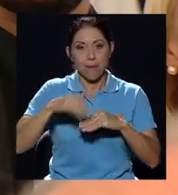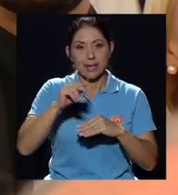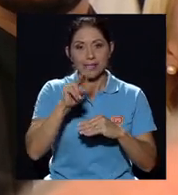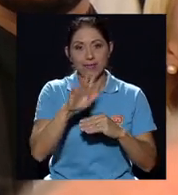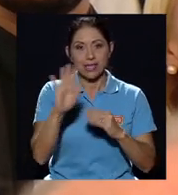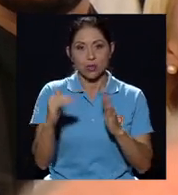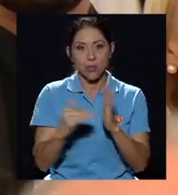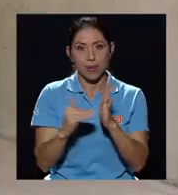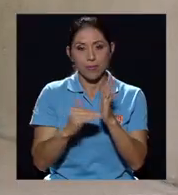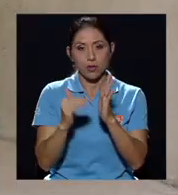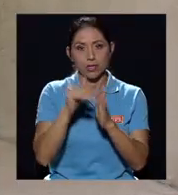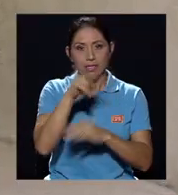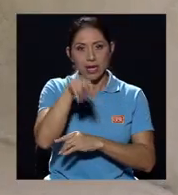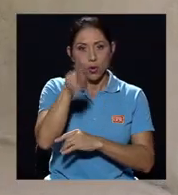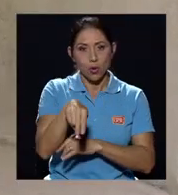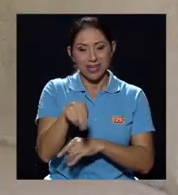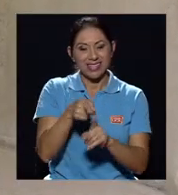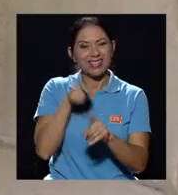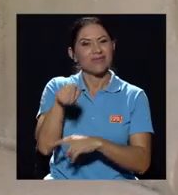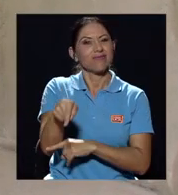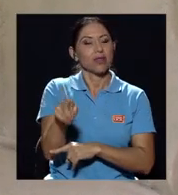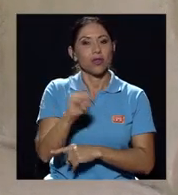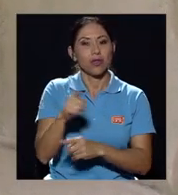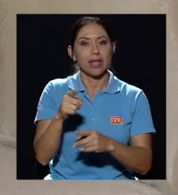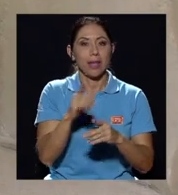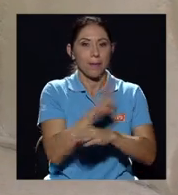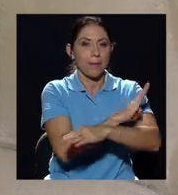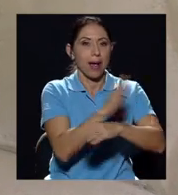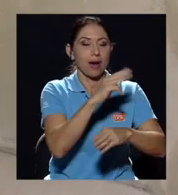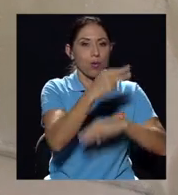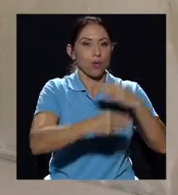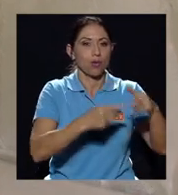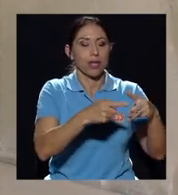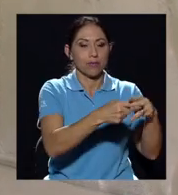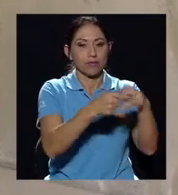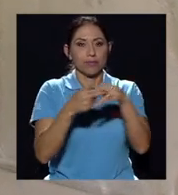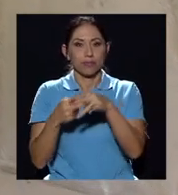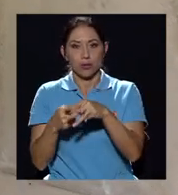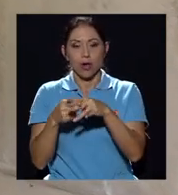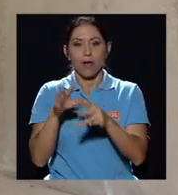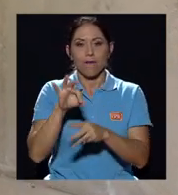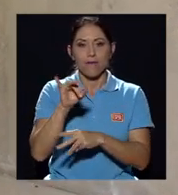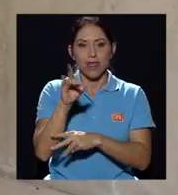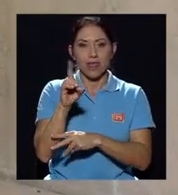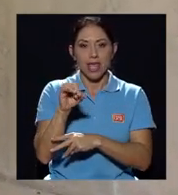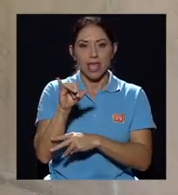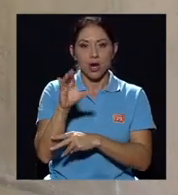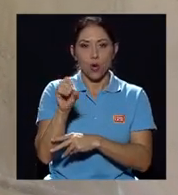25.000 millones de colones, procedentes del préstamo del Banco Mundial en la figura de fideicomiso.